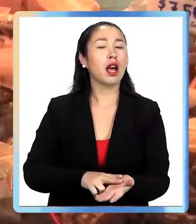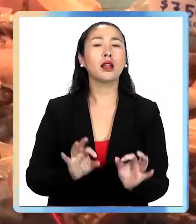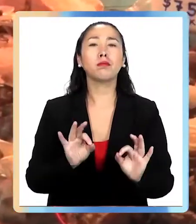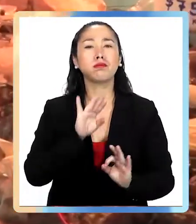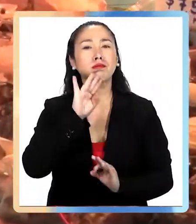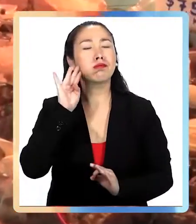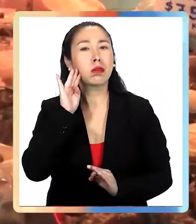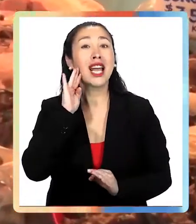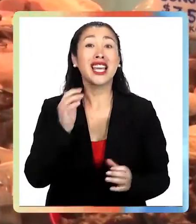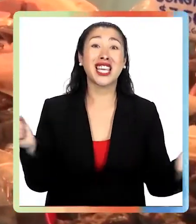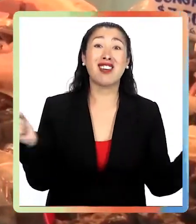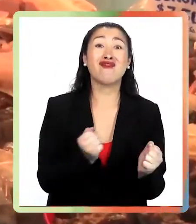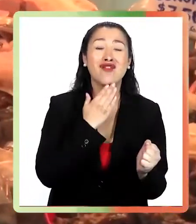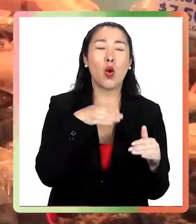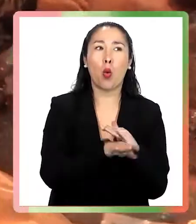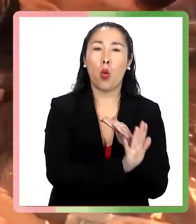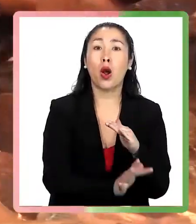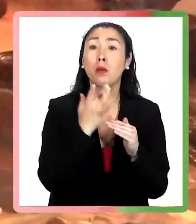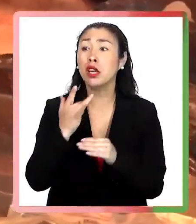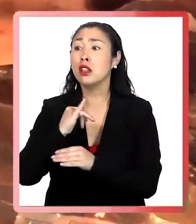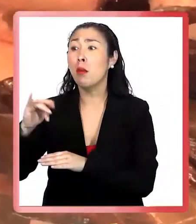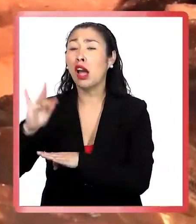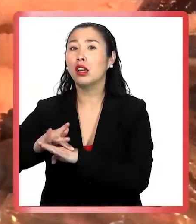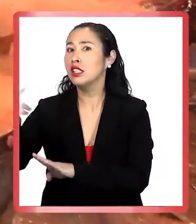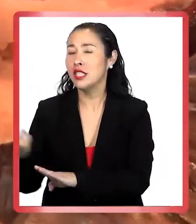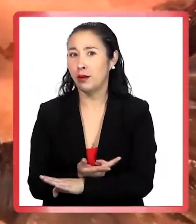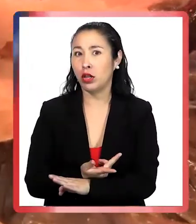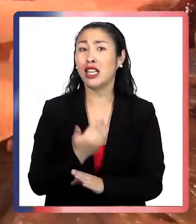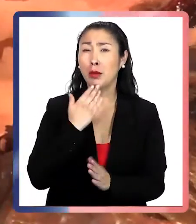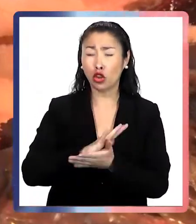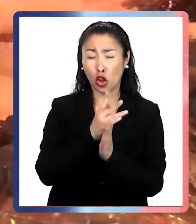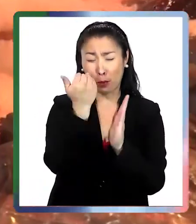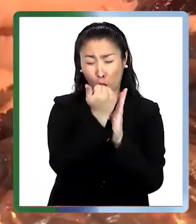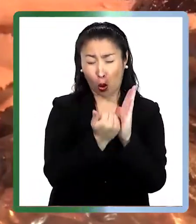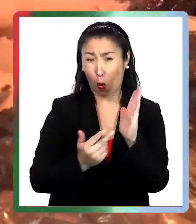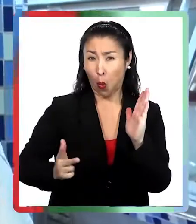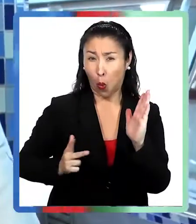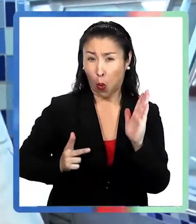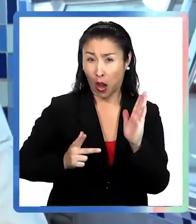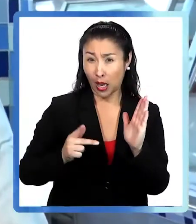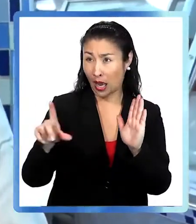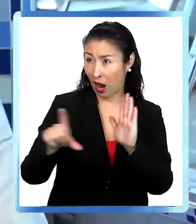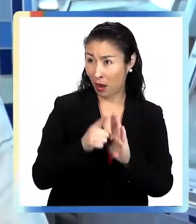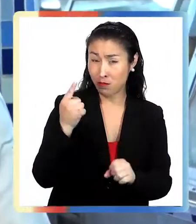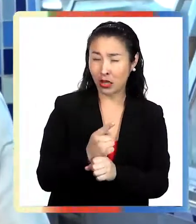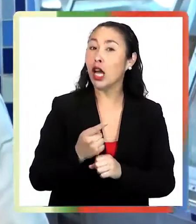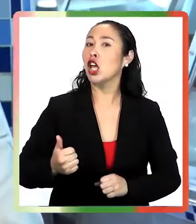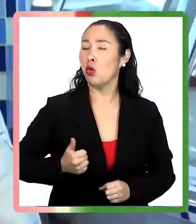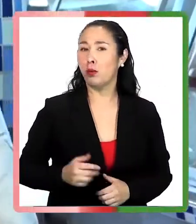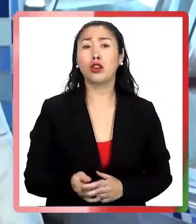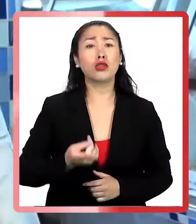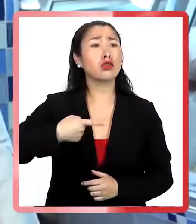estado, mantengan la cadena de frío y se cumplan con los protocolos sanitarios que exige la ley. Como Seremi de Salud, nosotros